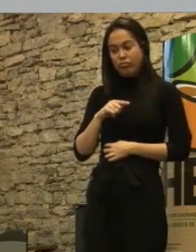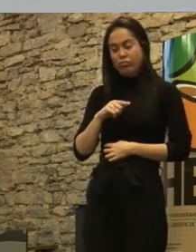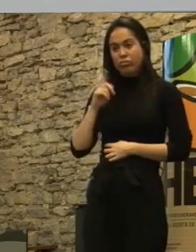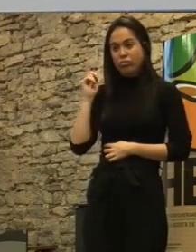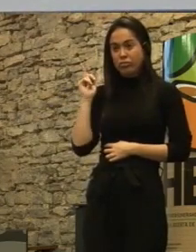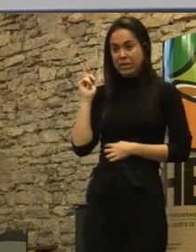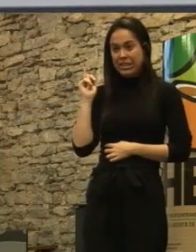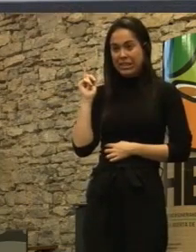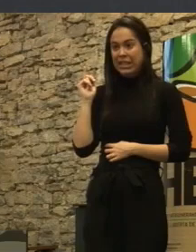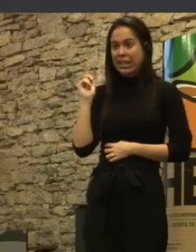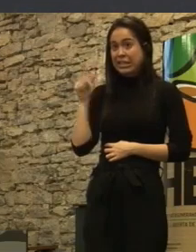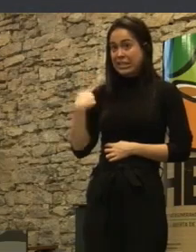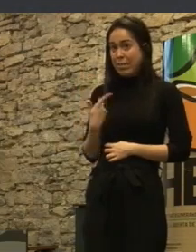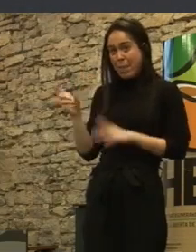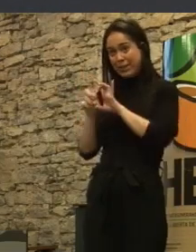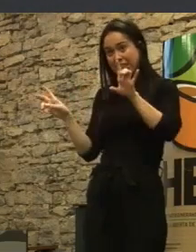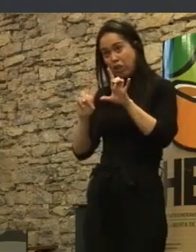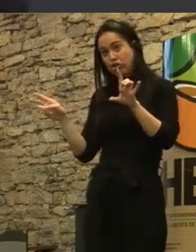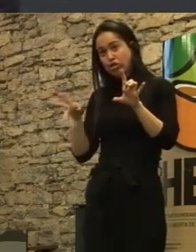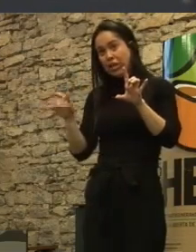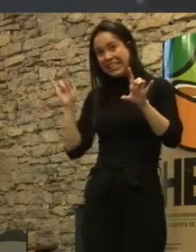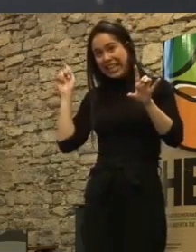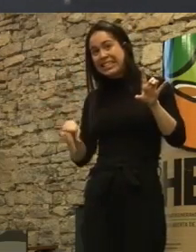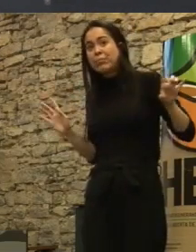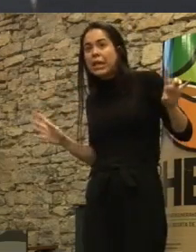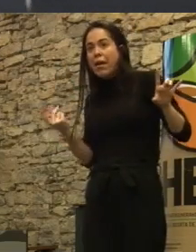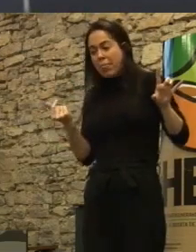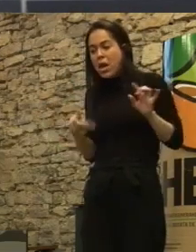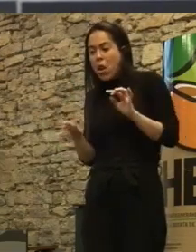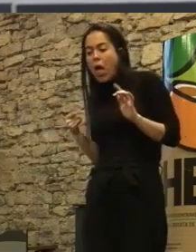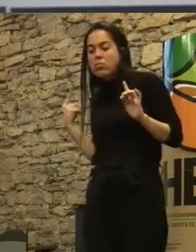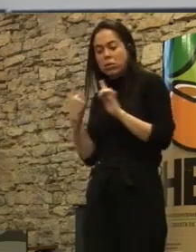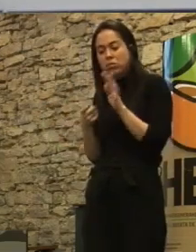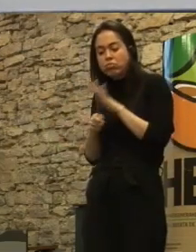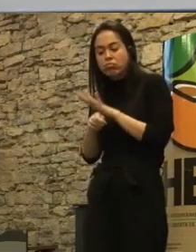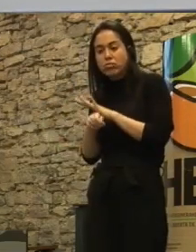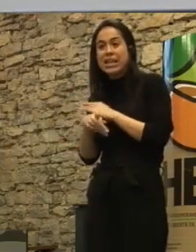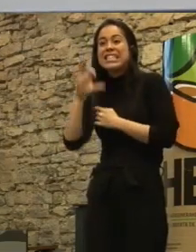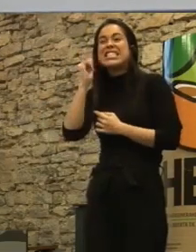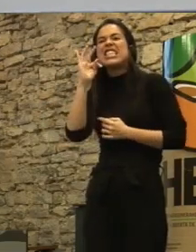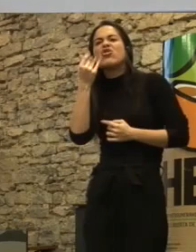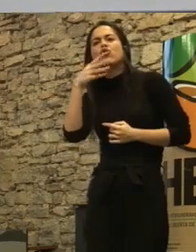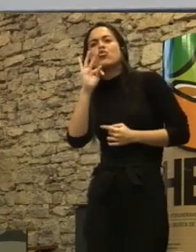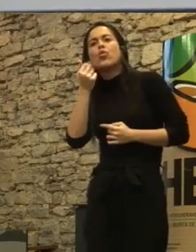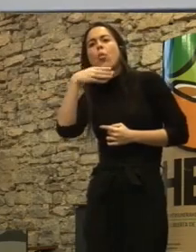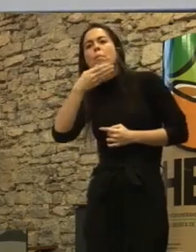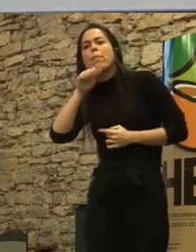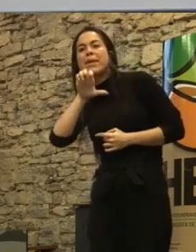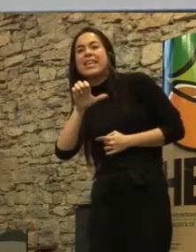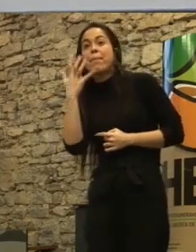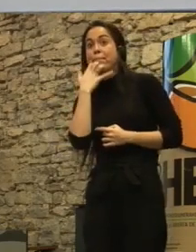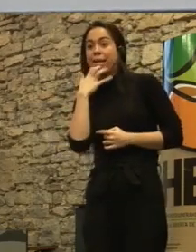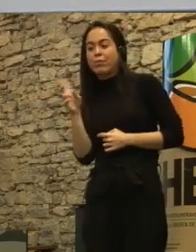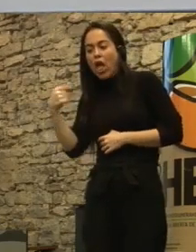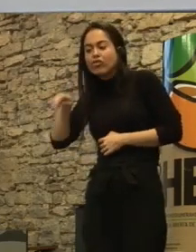idea desde cero, porque hay financiación para esto. Por ejemplo, Ship2Be, una pequeña